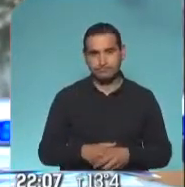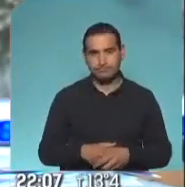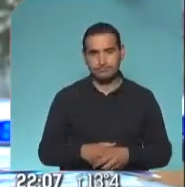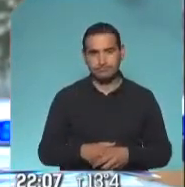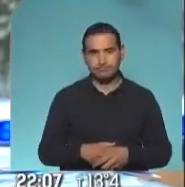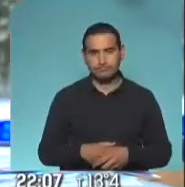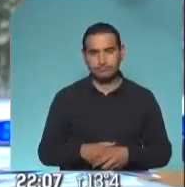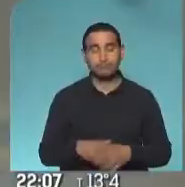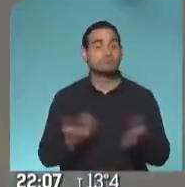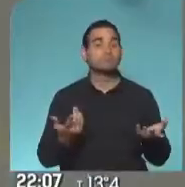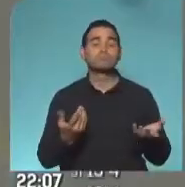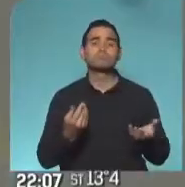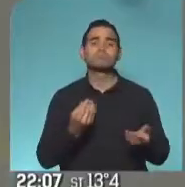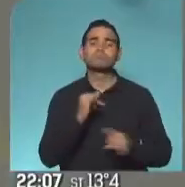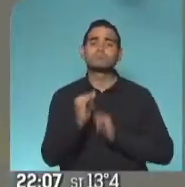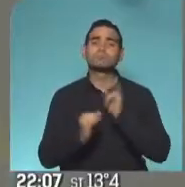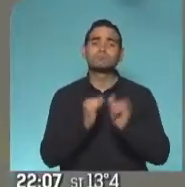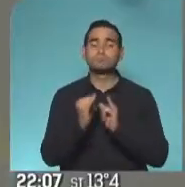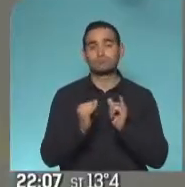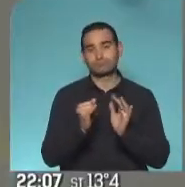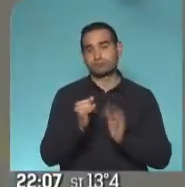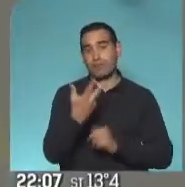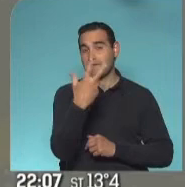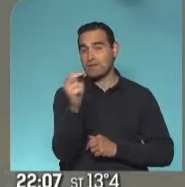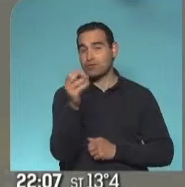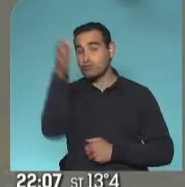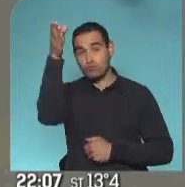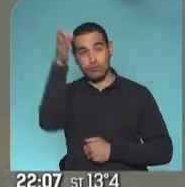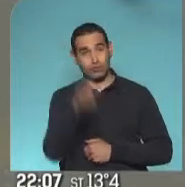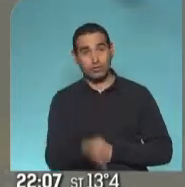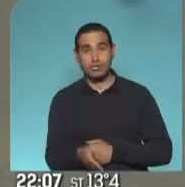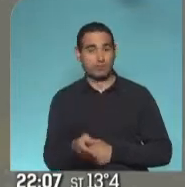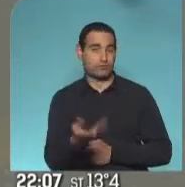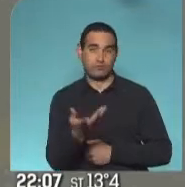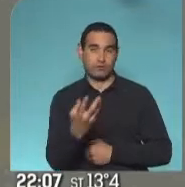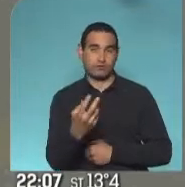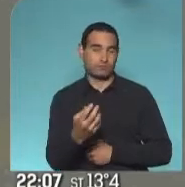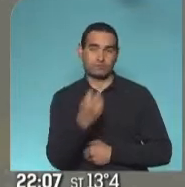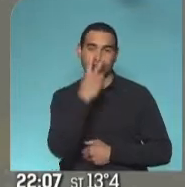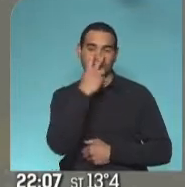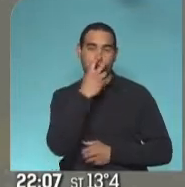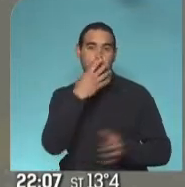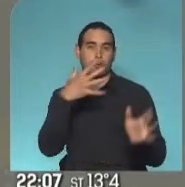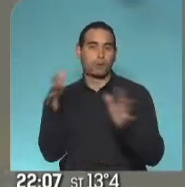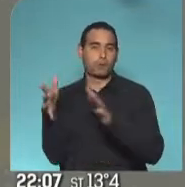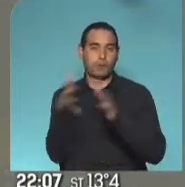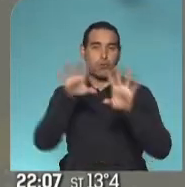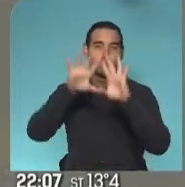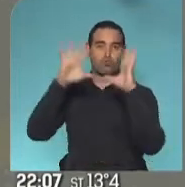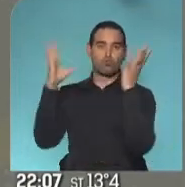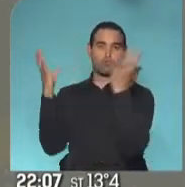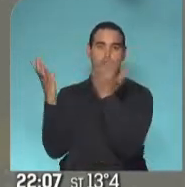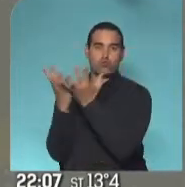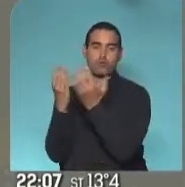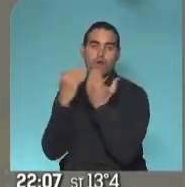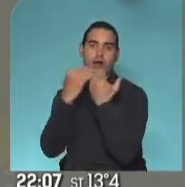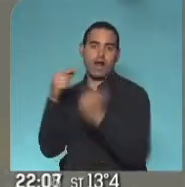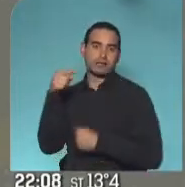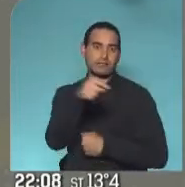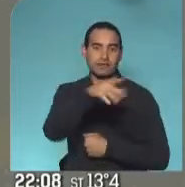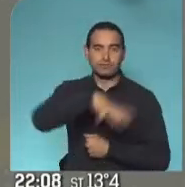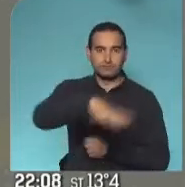Y el dato es que estamos hablando del 20% del pulmón del planeta, es decir, el oxígeno del planeta proviene